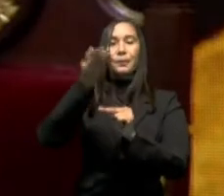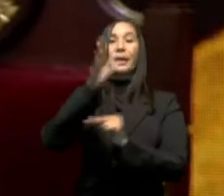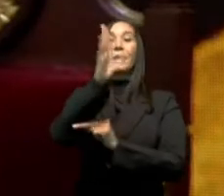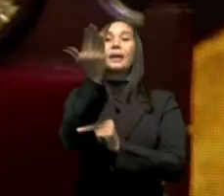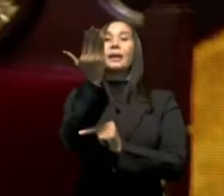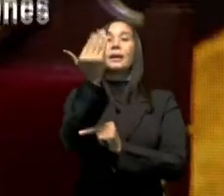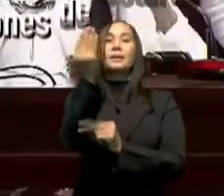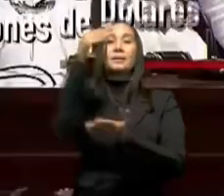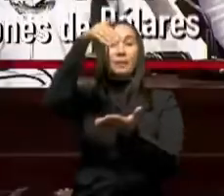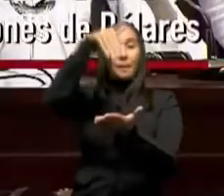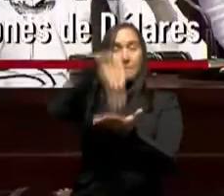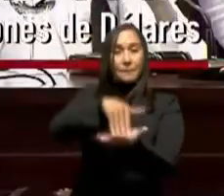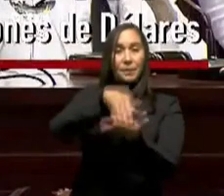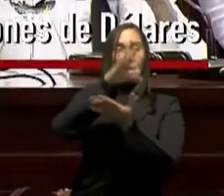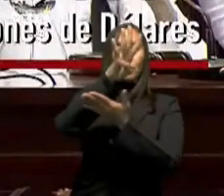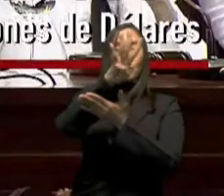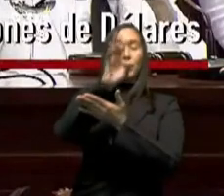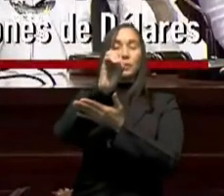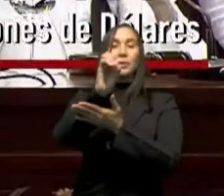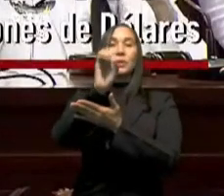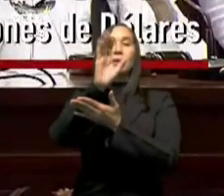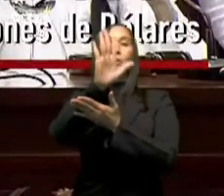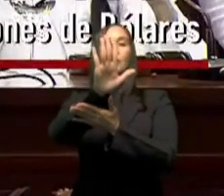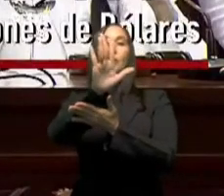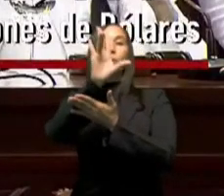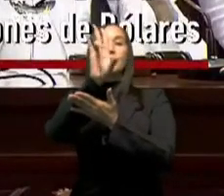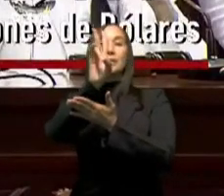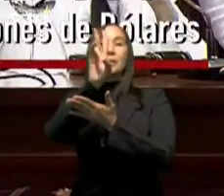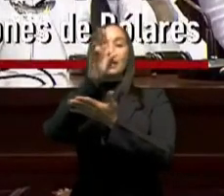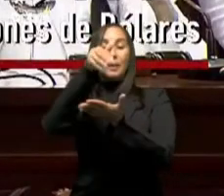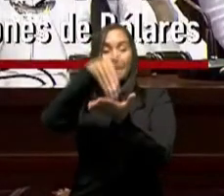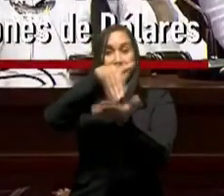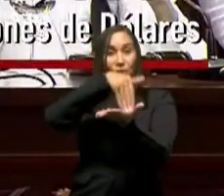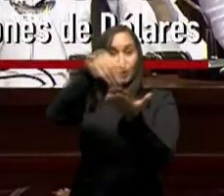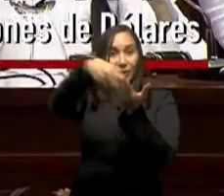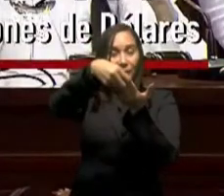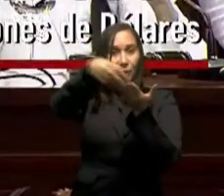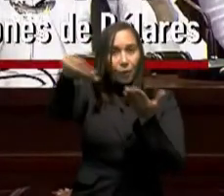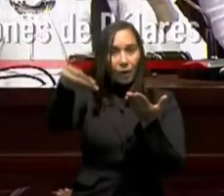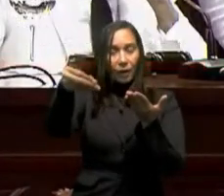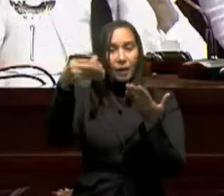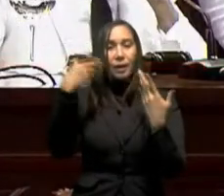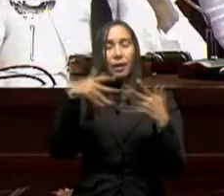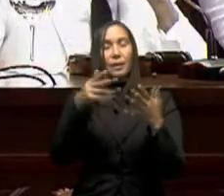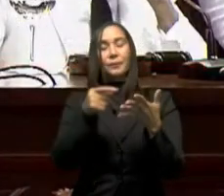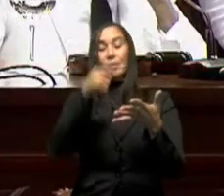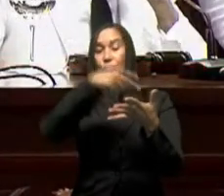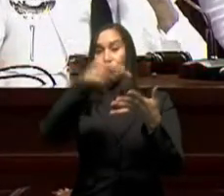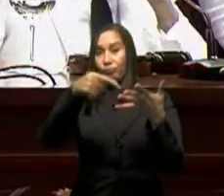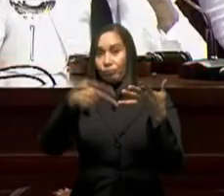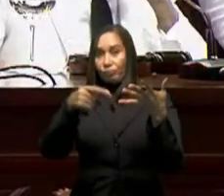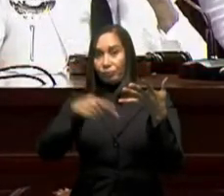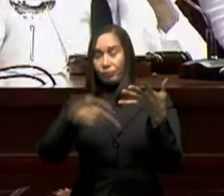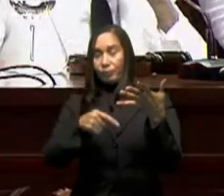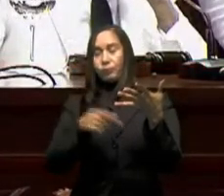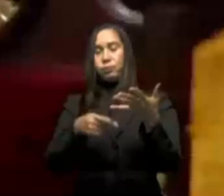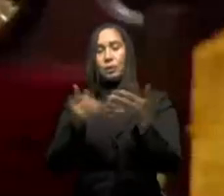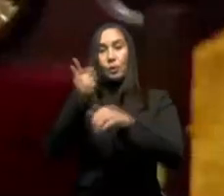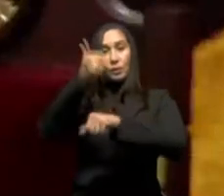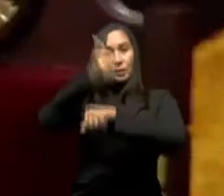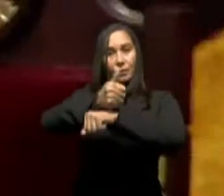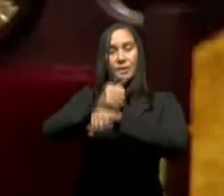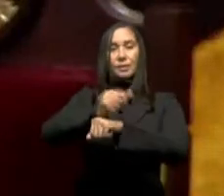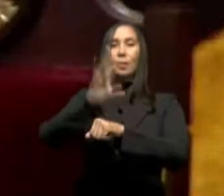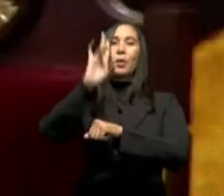con 15.457 millones de dólares. Todos estos indicadores nos consolidan como la séptima economía de